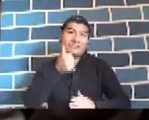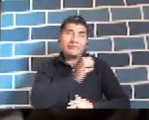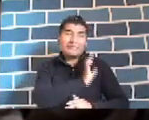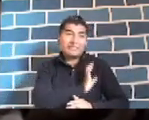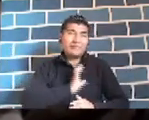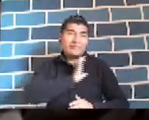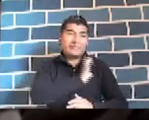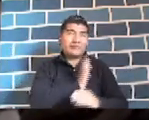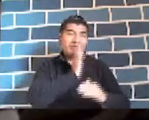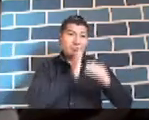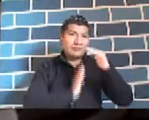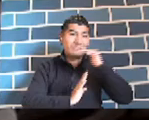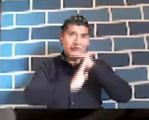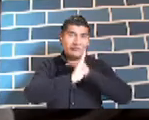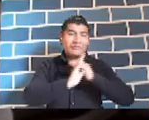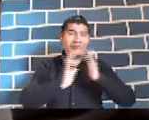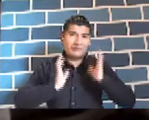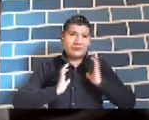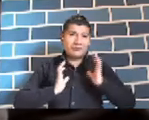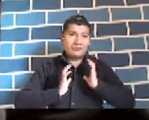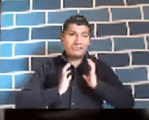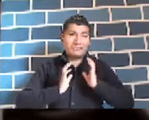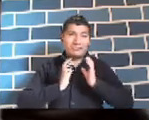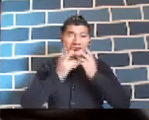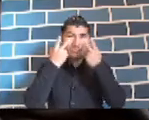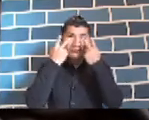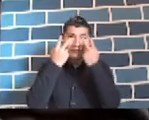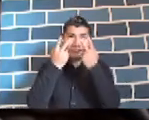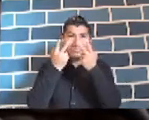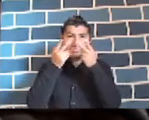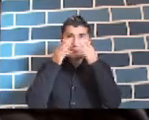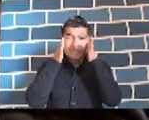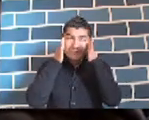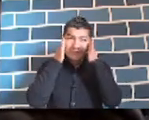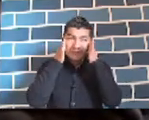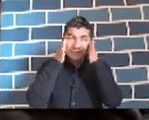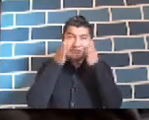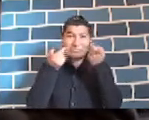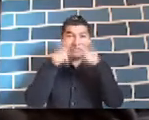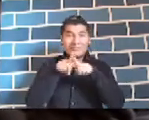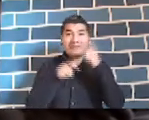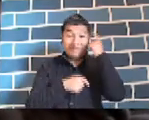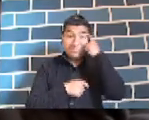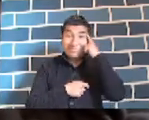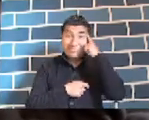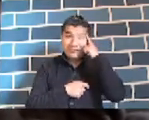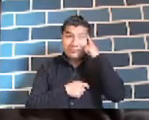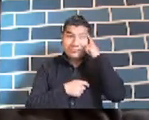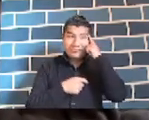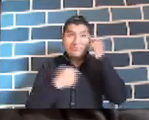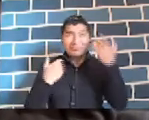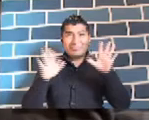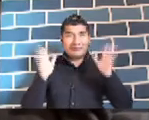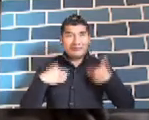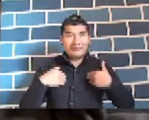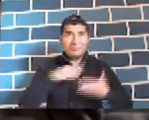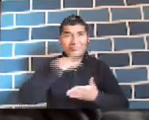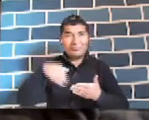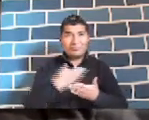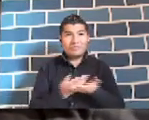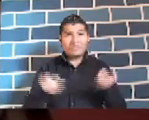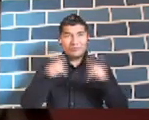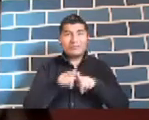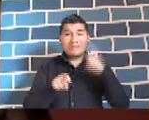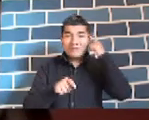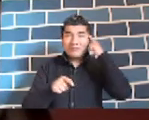humilde es la capacidad de escuchar cuando pensamos haberlo conseguido todo cuando pensamos